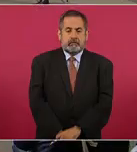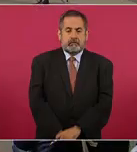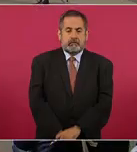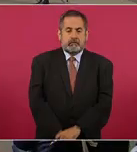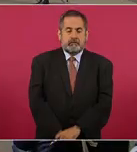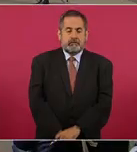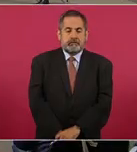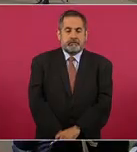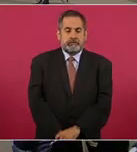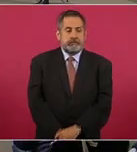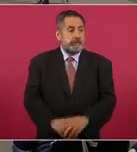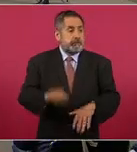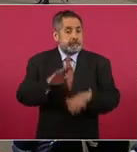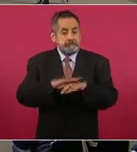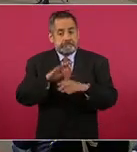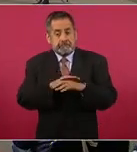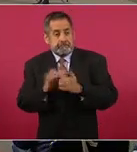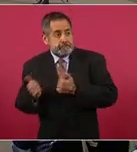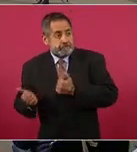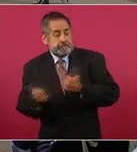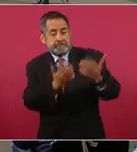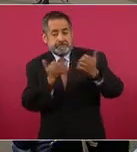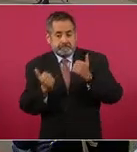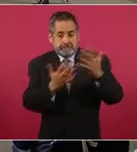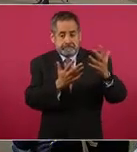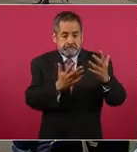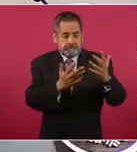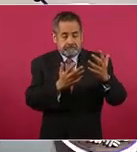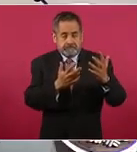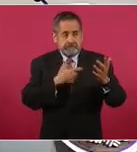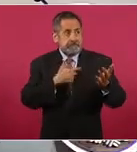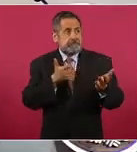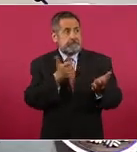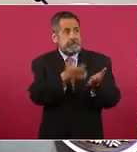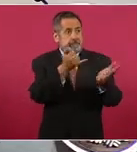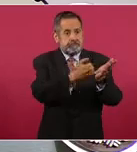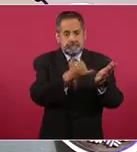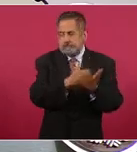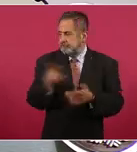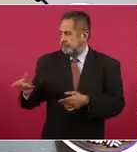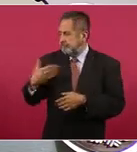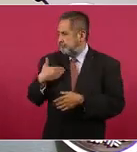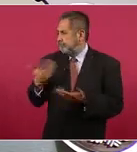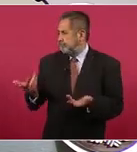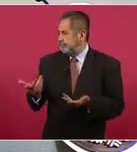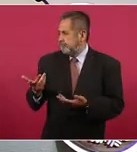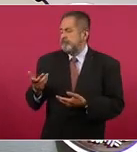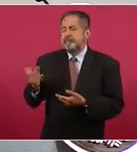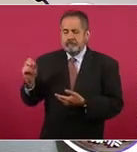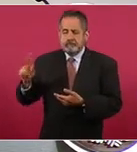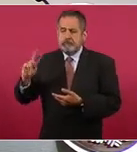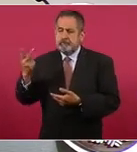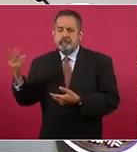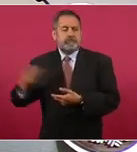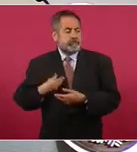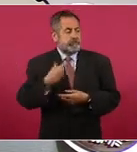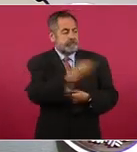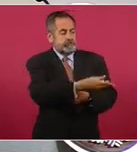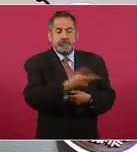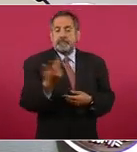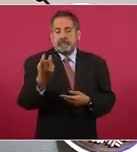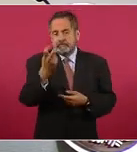devoluciones. Y lo que se ha incrementado mucho las devoluciones es principalmente en la industria facturera y de la industria facturera a la